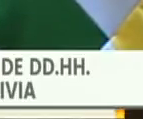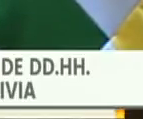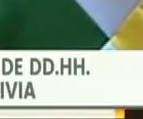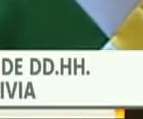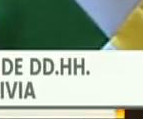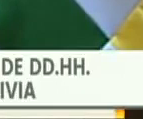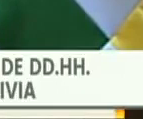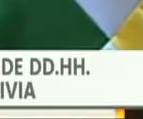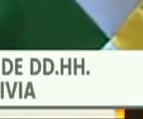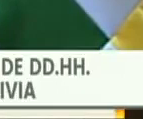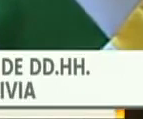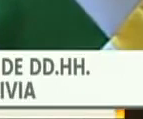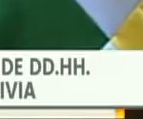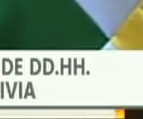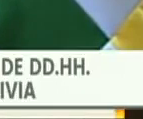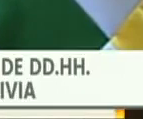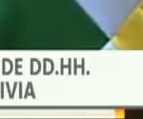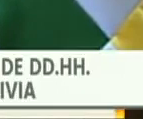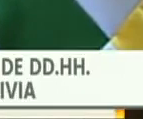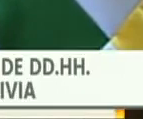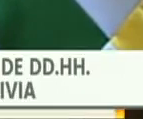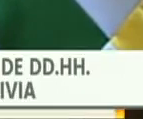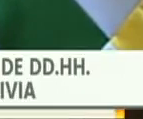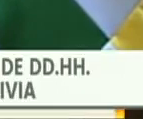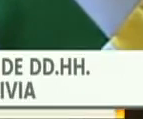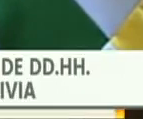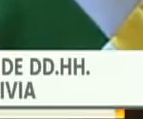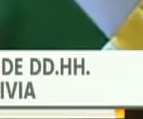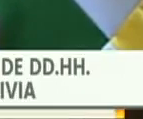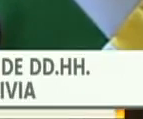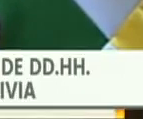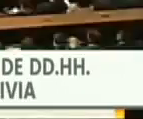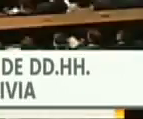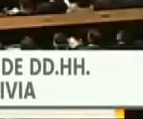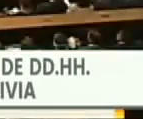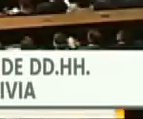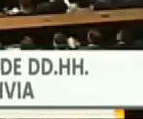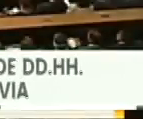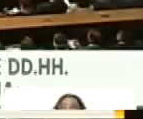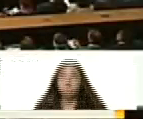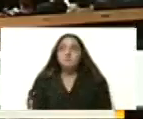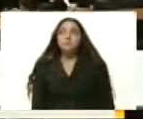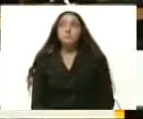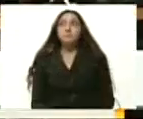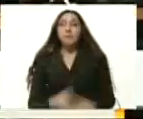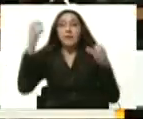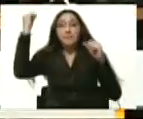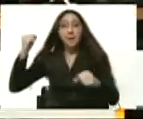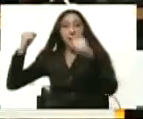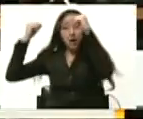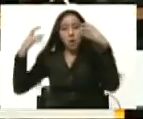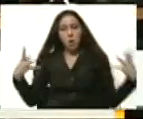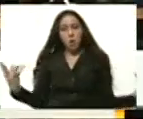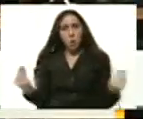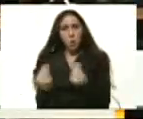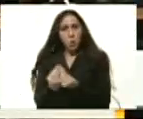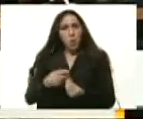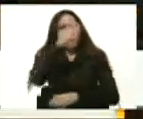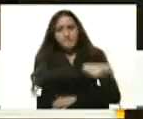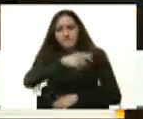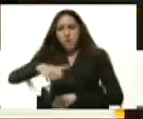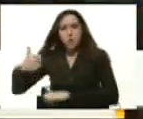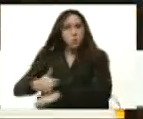Americanos, a nuestros embajadores del cuerpo diplomático que nos acompañan, representantes de